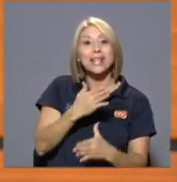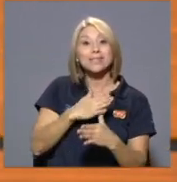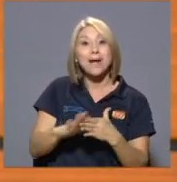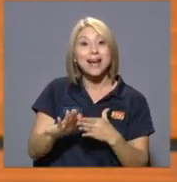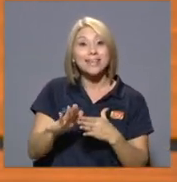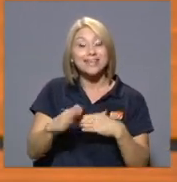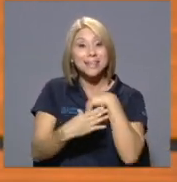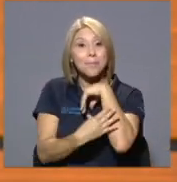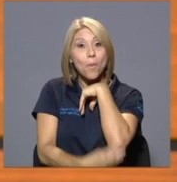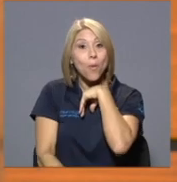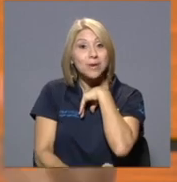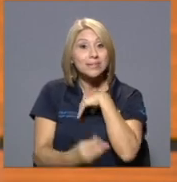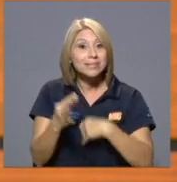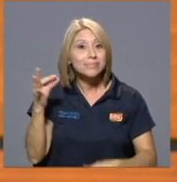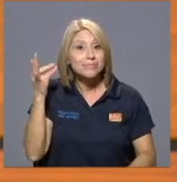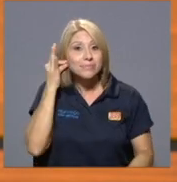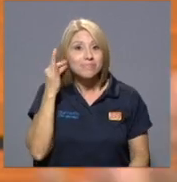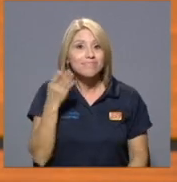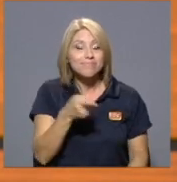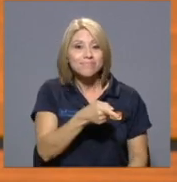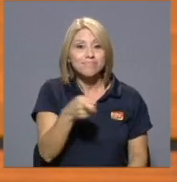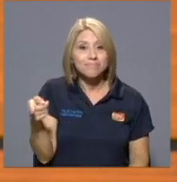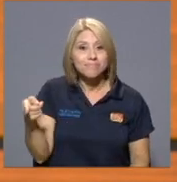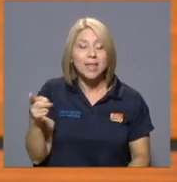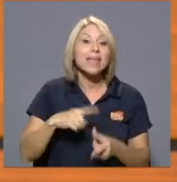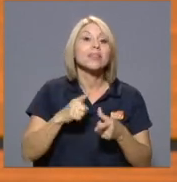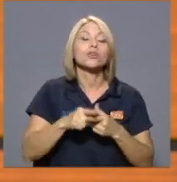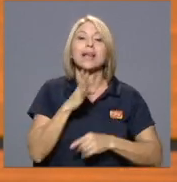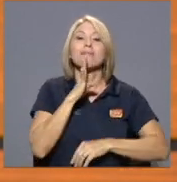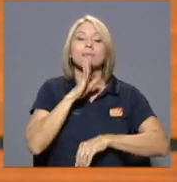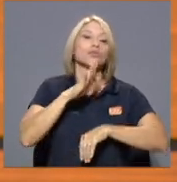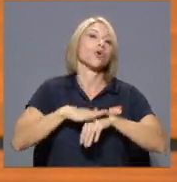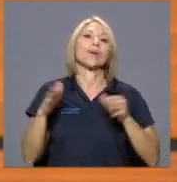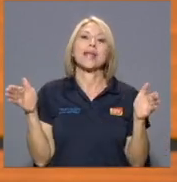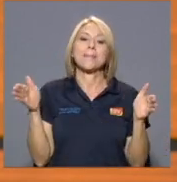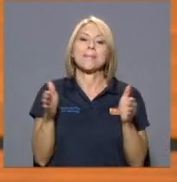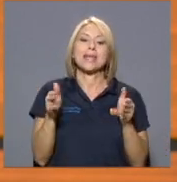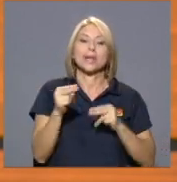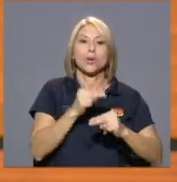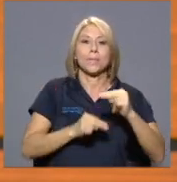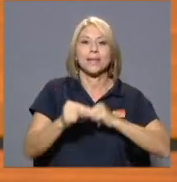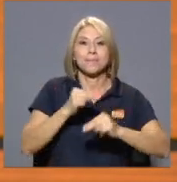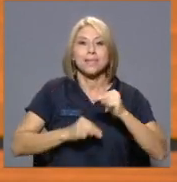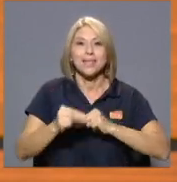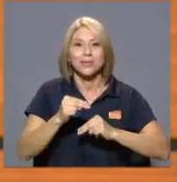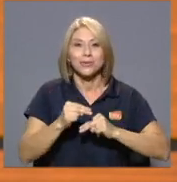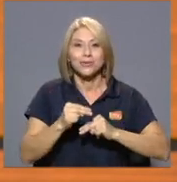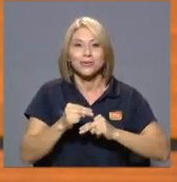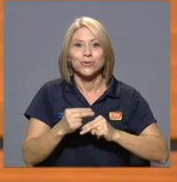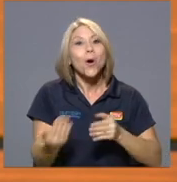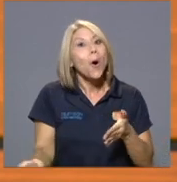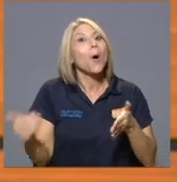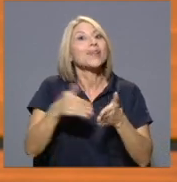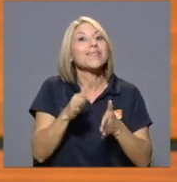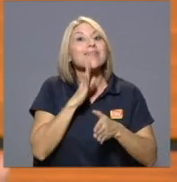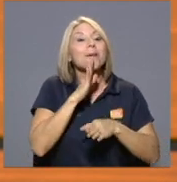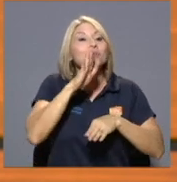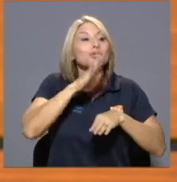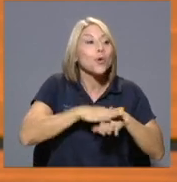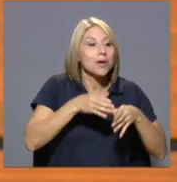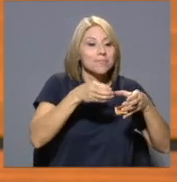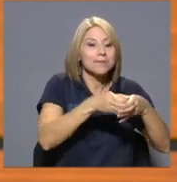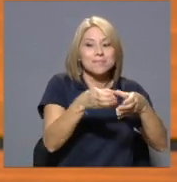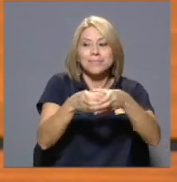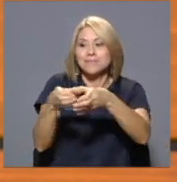mujeres, ¿sí? Entonces es importante que cuando hablamos del sector de microemprendimientos, y de vuelta aquí el enfoque interseccional, cuando hablamos del sector